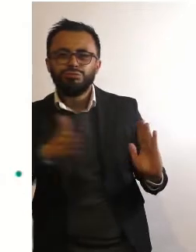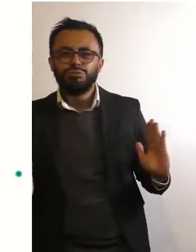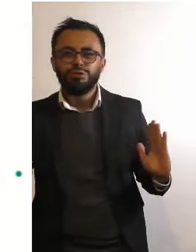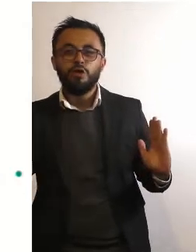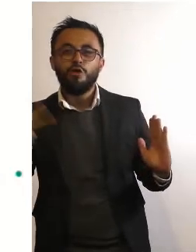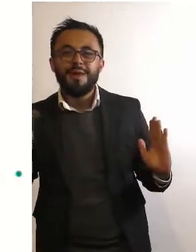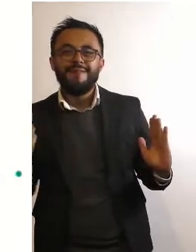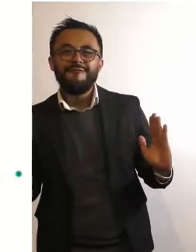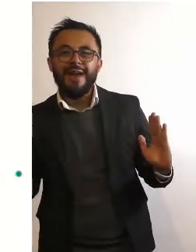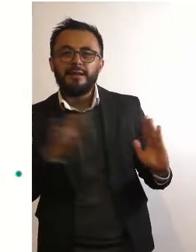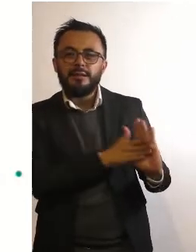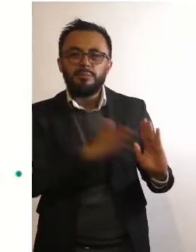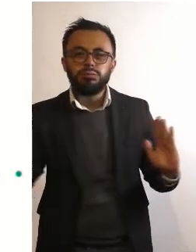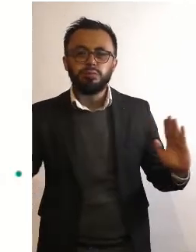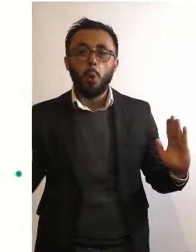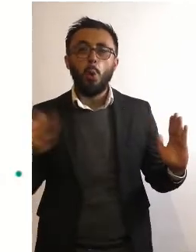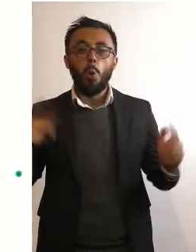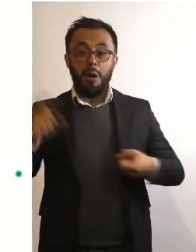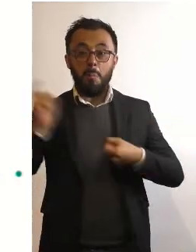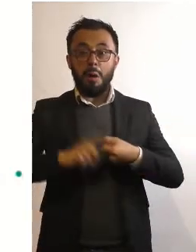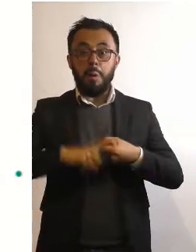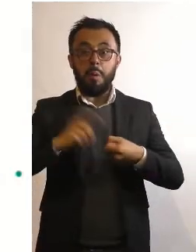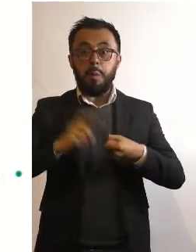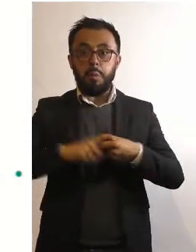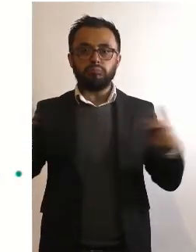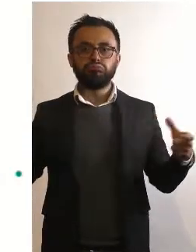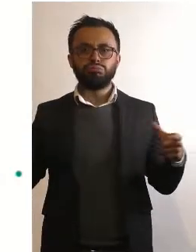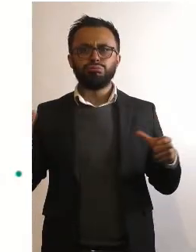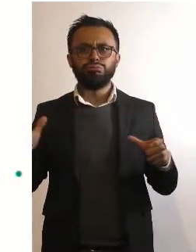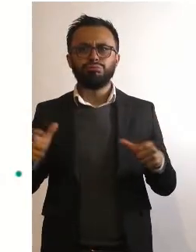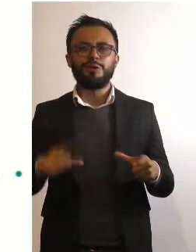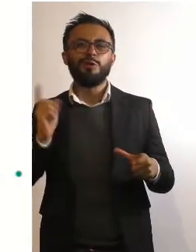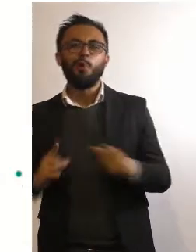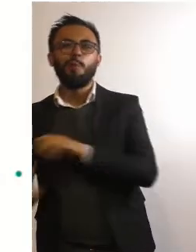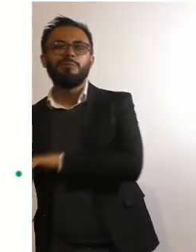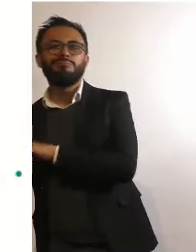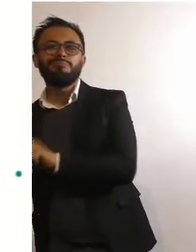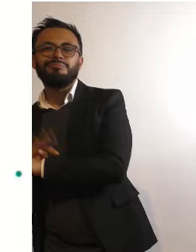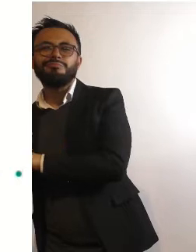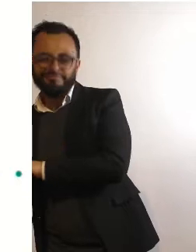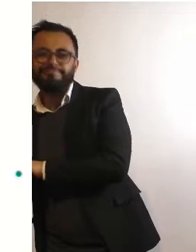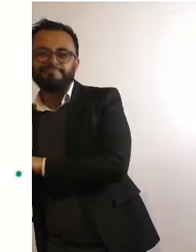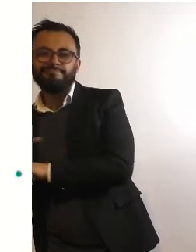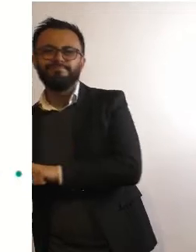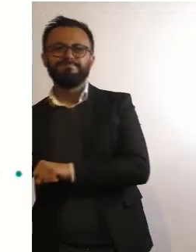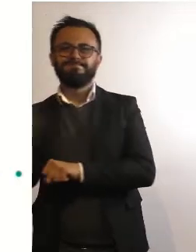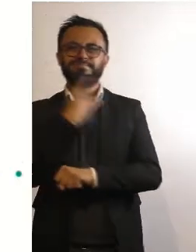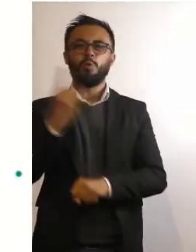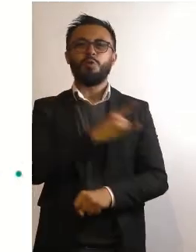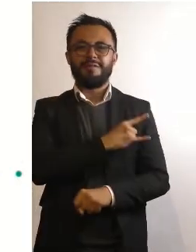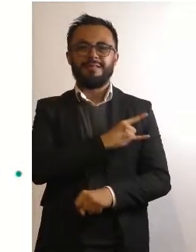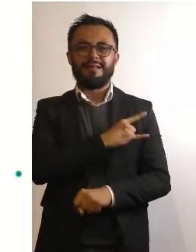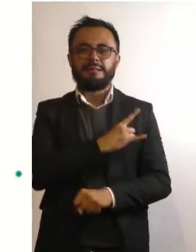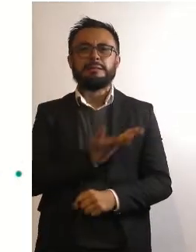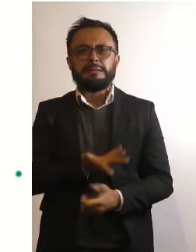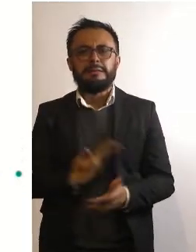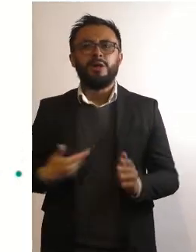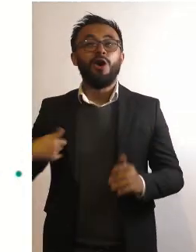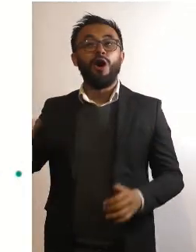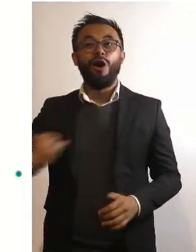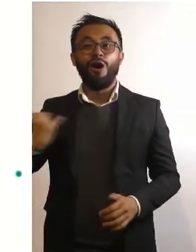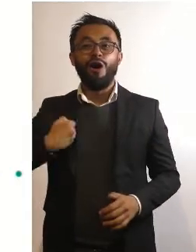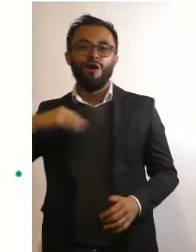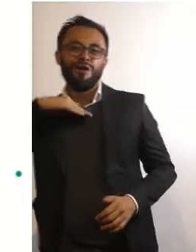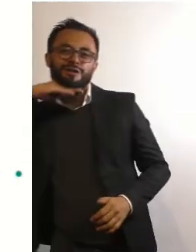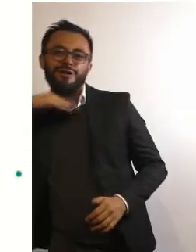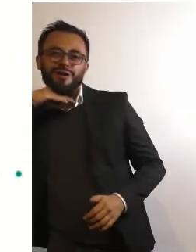deserción en las universidades y en cierta forma disminuyó el interés de los muchachos,